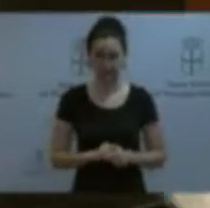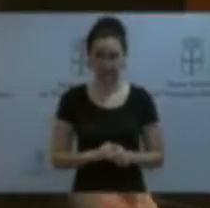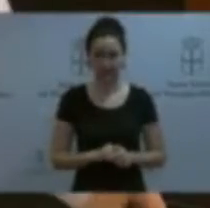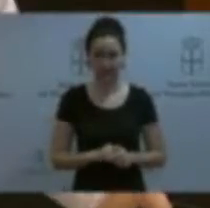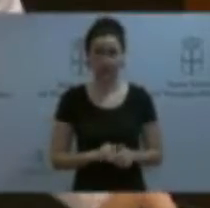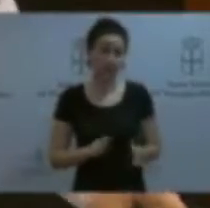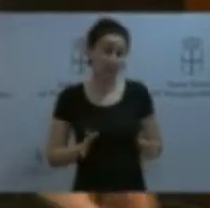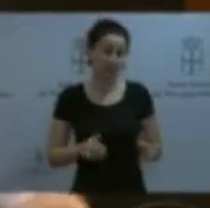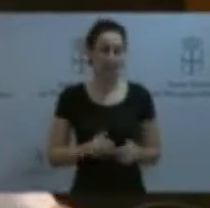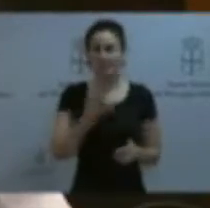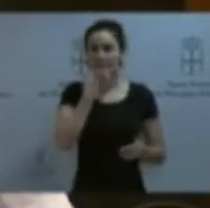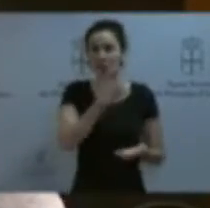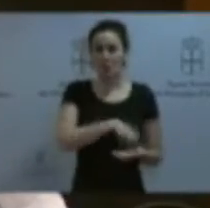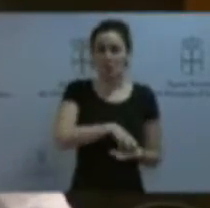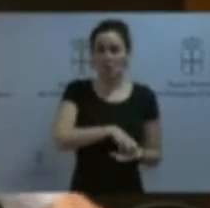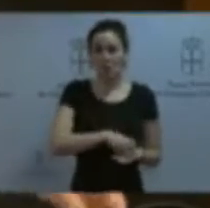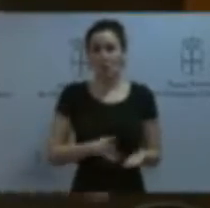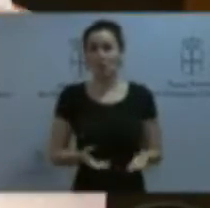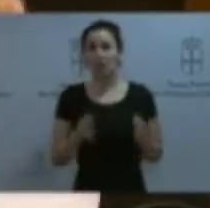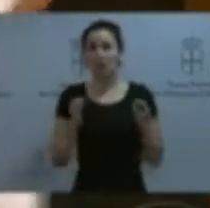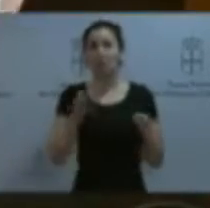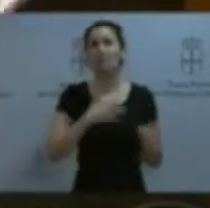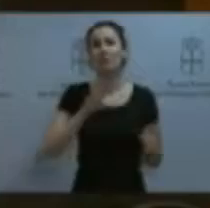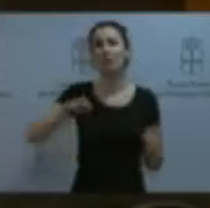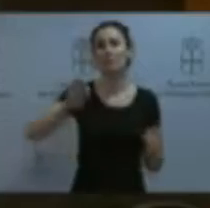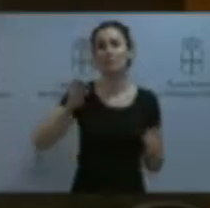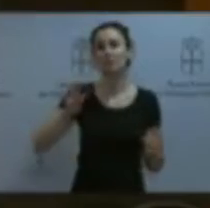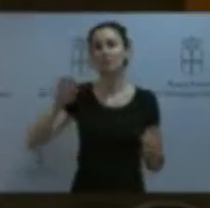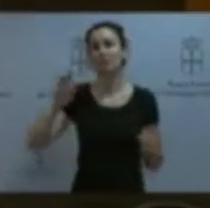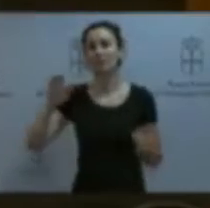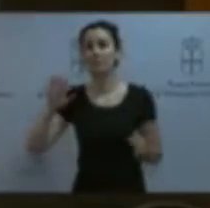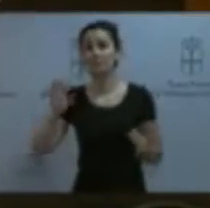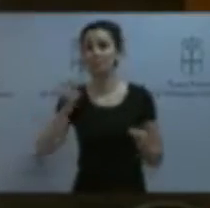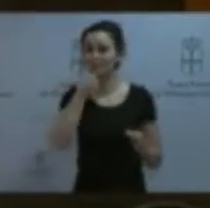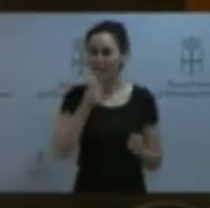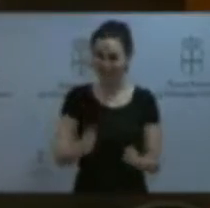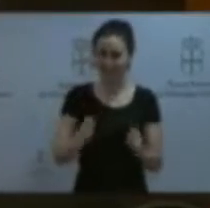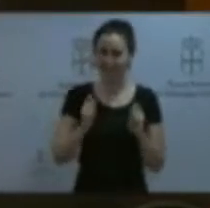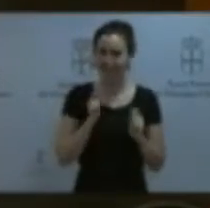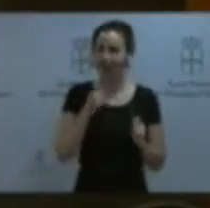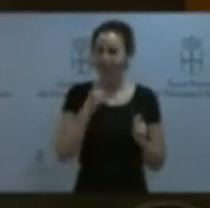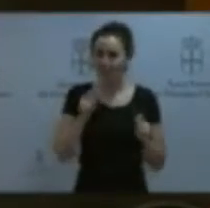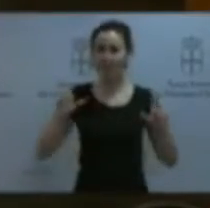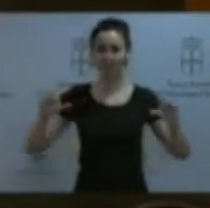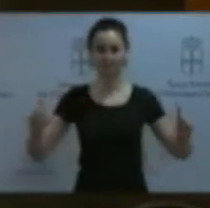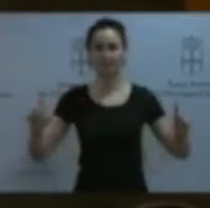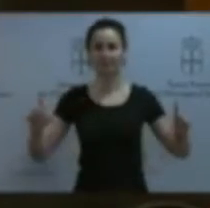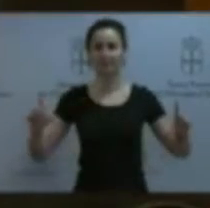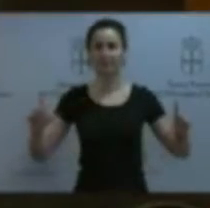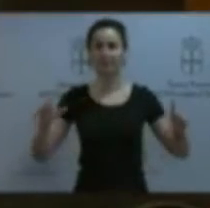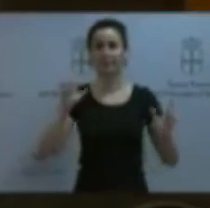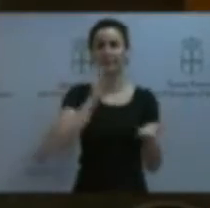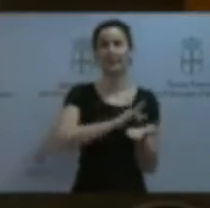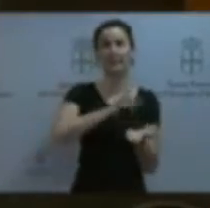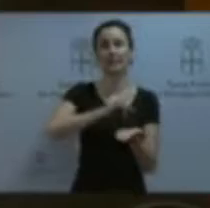Por si teníamos alguna duda, el propio Montepío nos facilita las cosas y nos dice que la cronología de la obra comienza